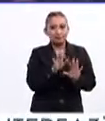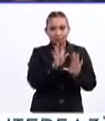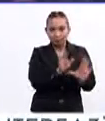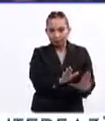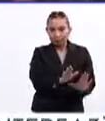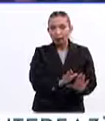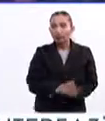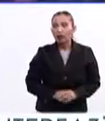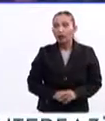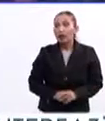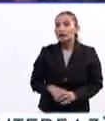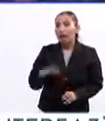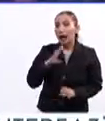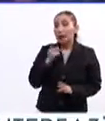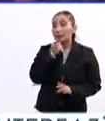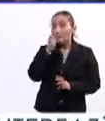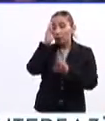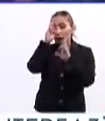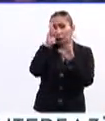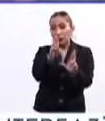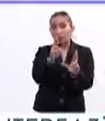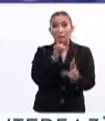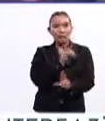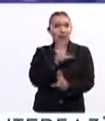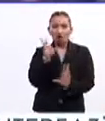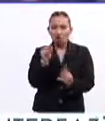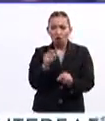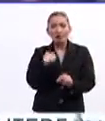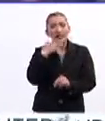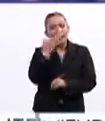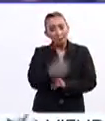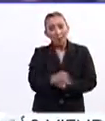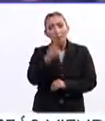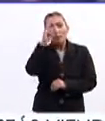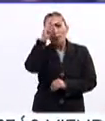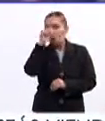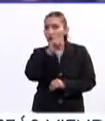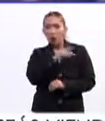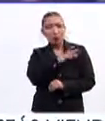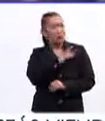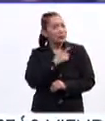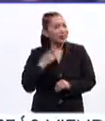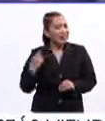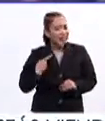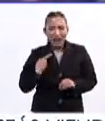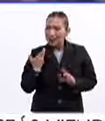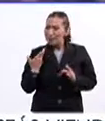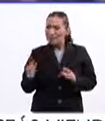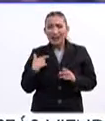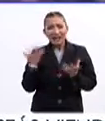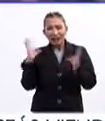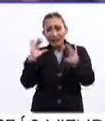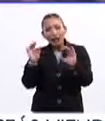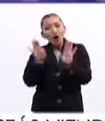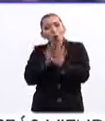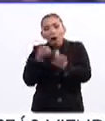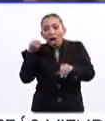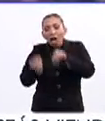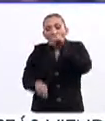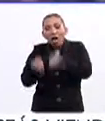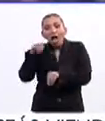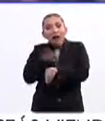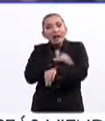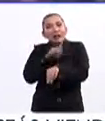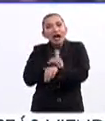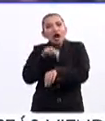Entonces, hay que tener respeto, pero no miedo. Si aceptamos esa prohibición de que no, es que a nadie le deben enseñar cómo manejar la energía